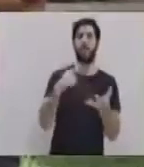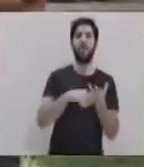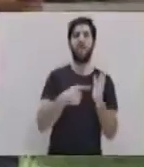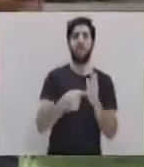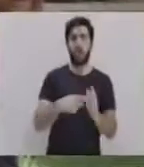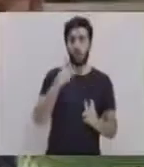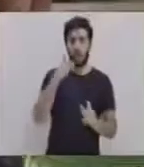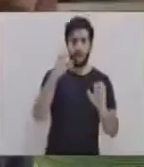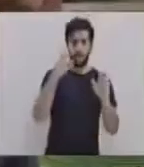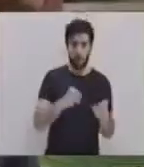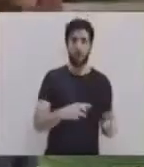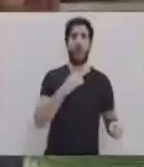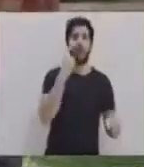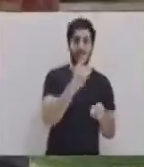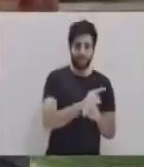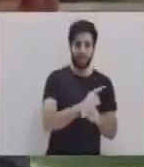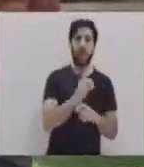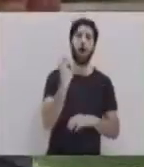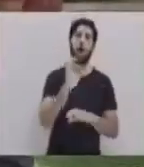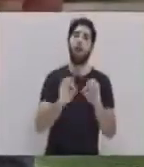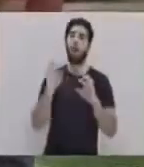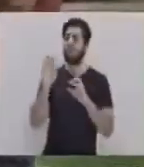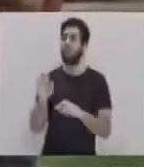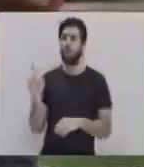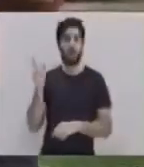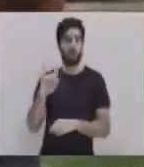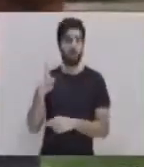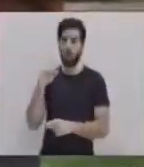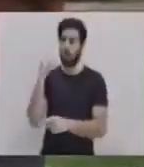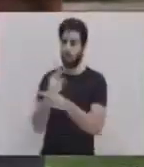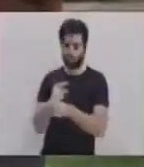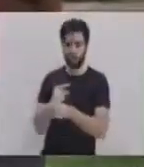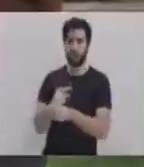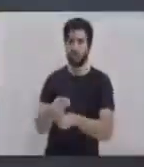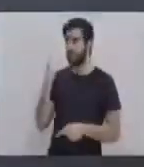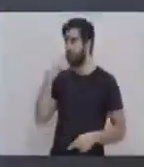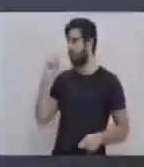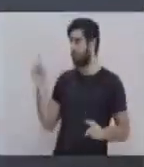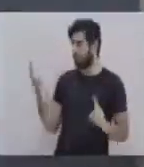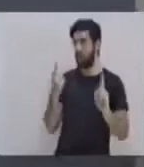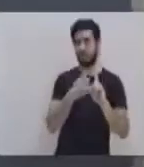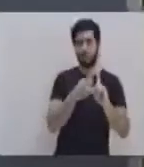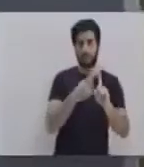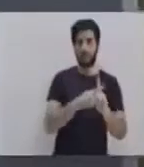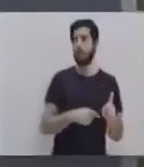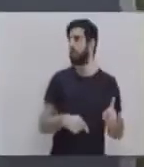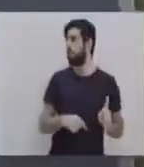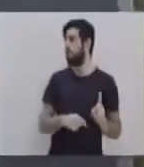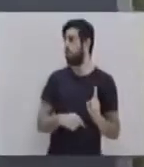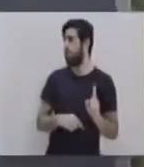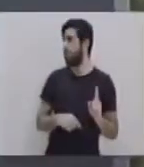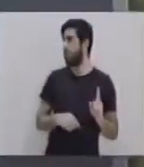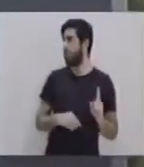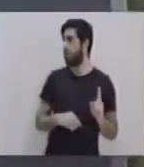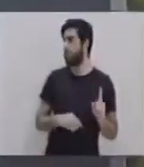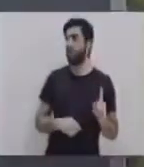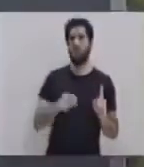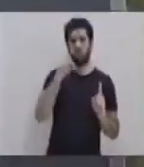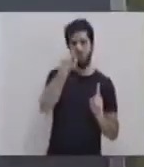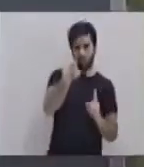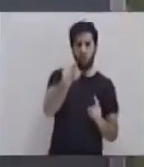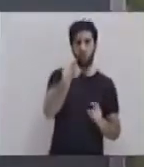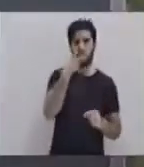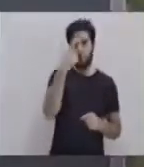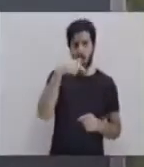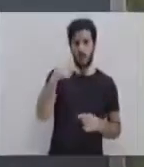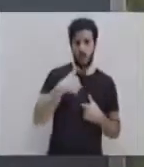de qué es una persona asertiva y qué es una persona no asertiva. Ejemplo número 1. Tú me haces poner de mal humor. ¿Tú crees que esto